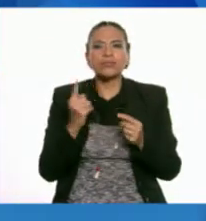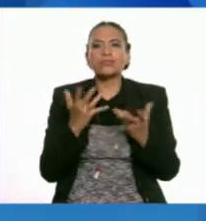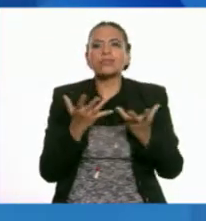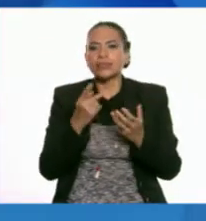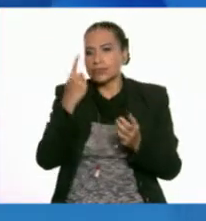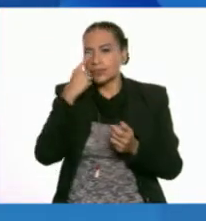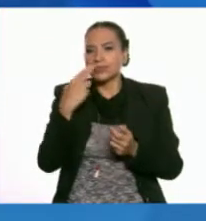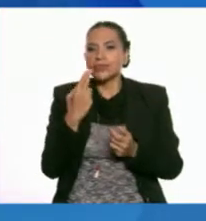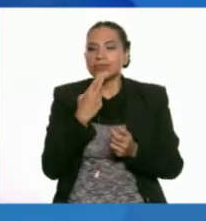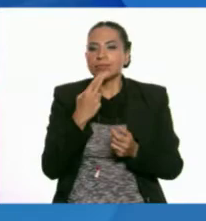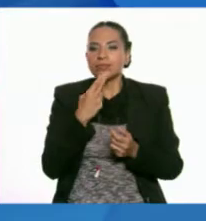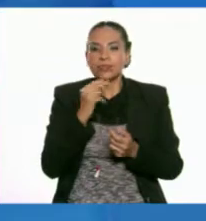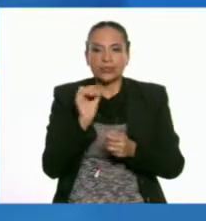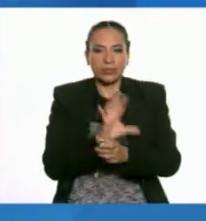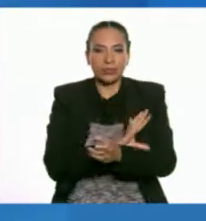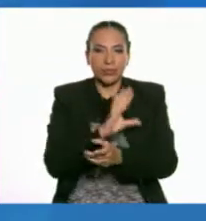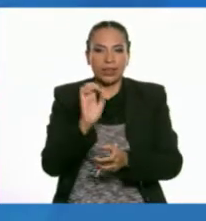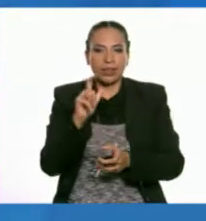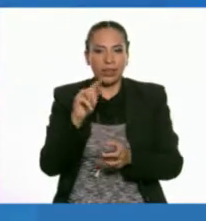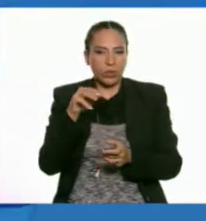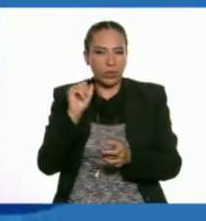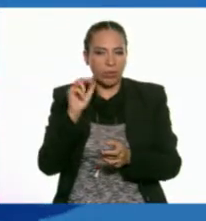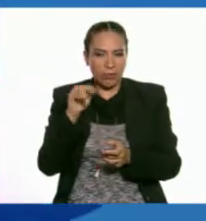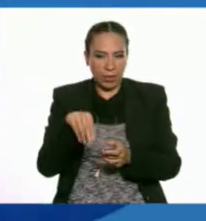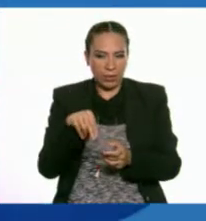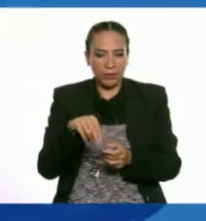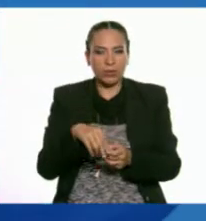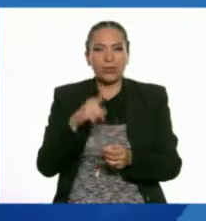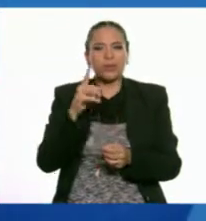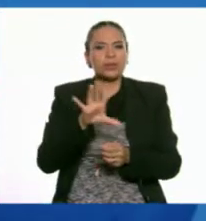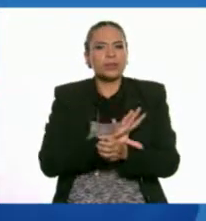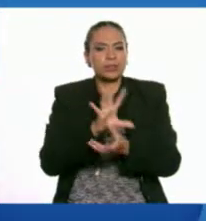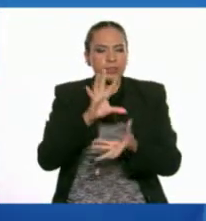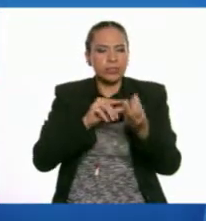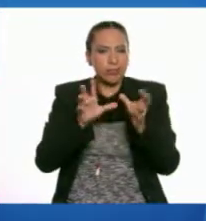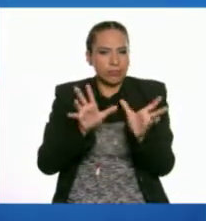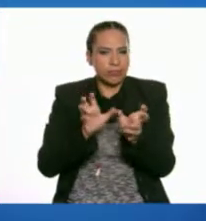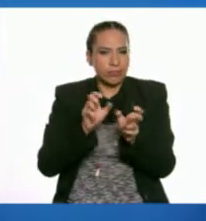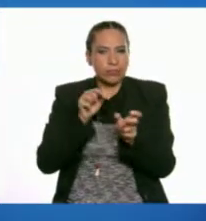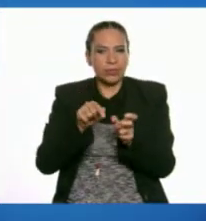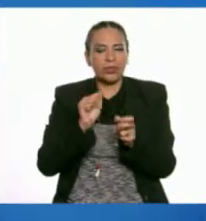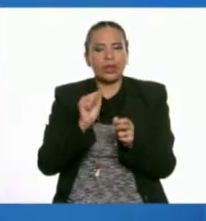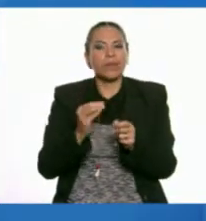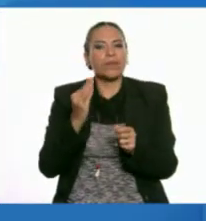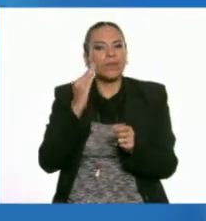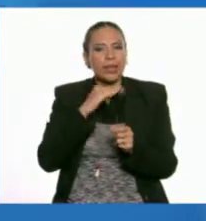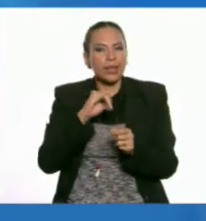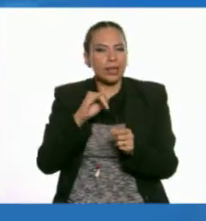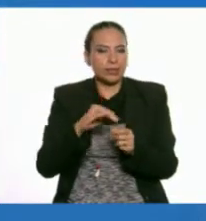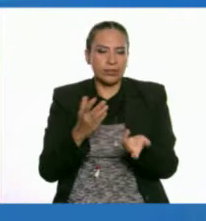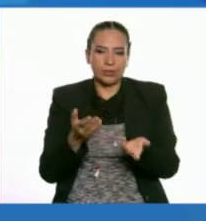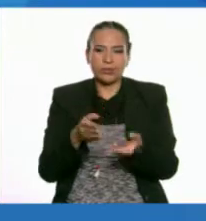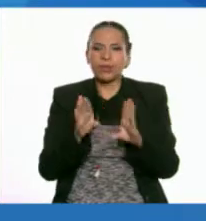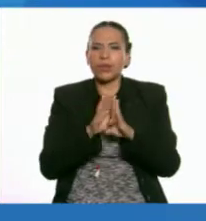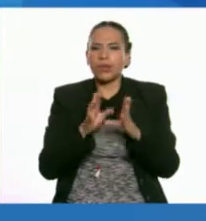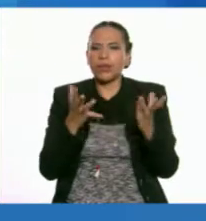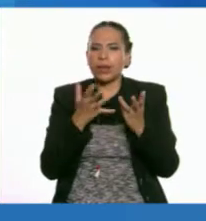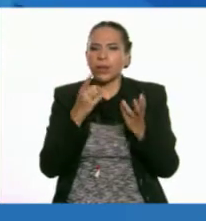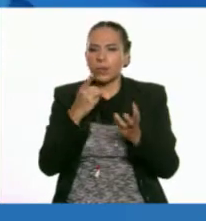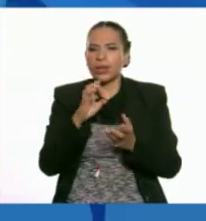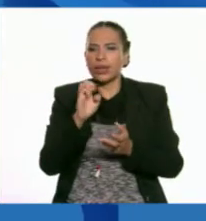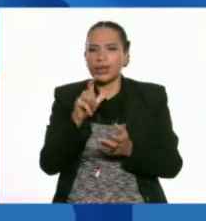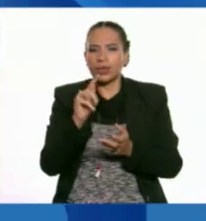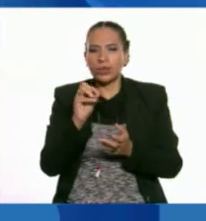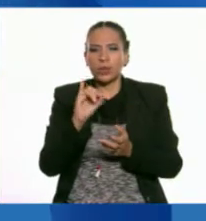es y para qué sirve un electroimán. Un electroimán es un imán artificial. ¿Cómo hacemos un